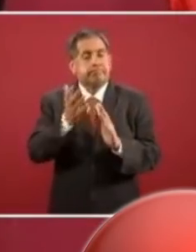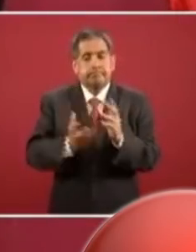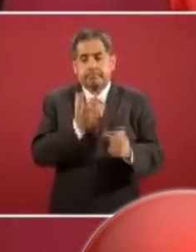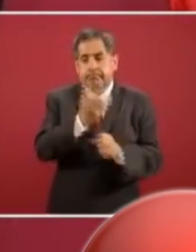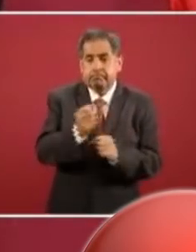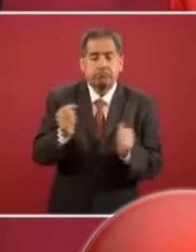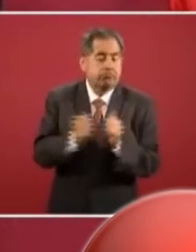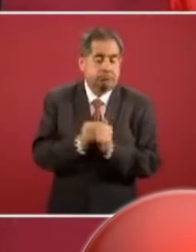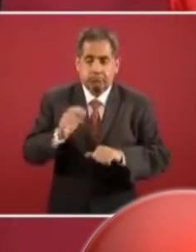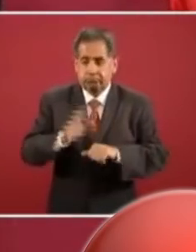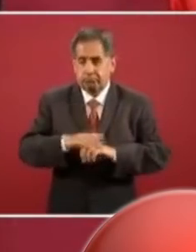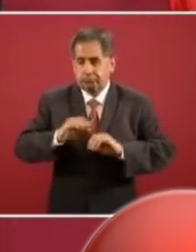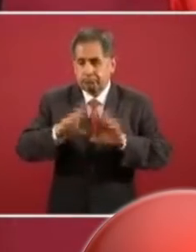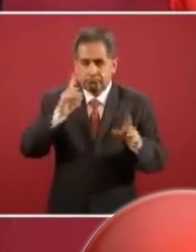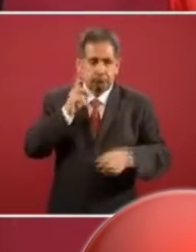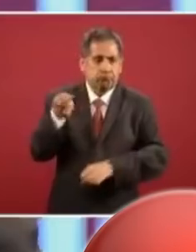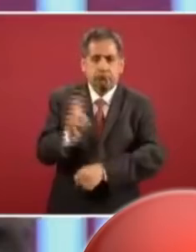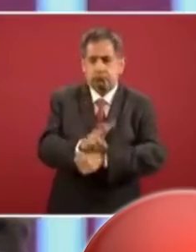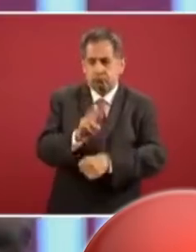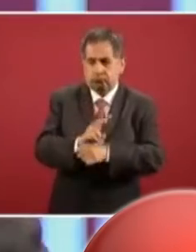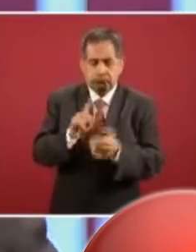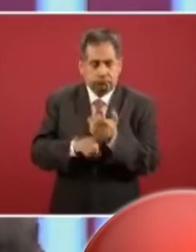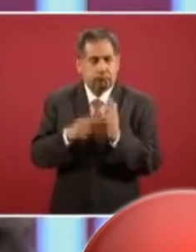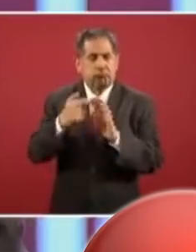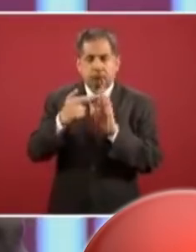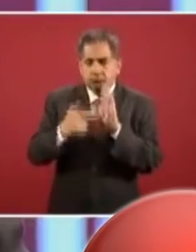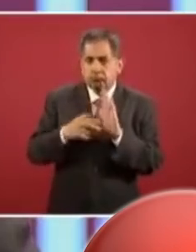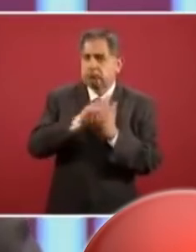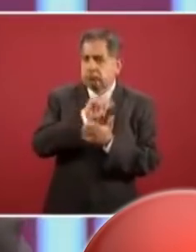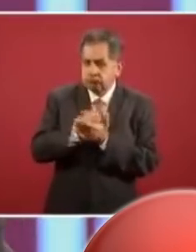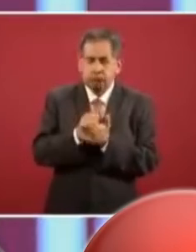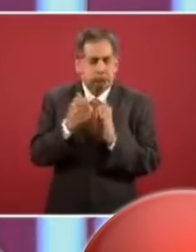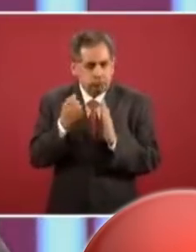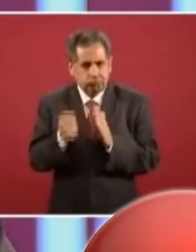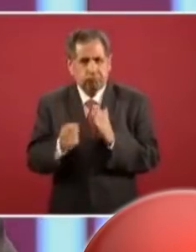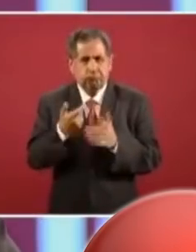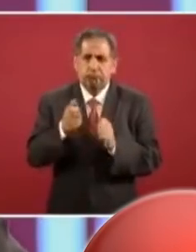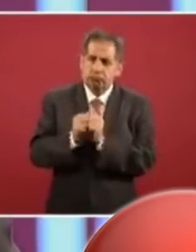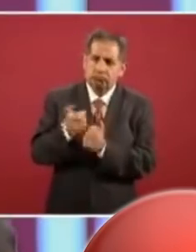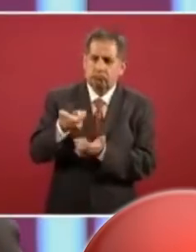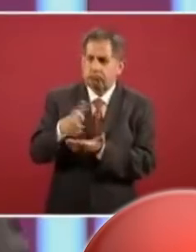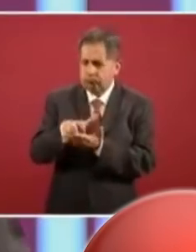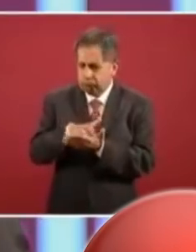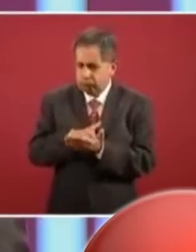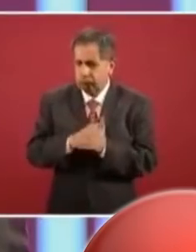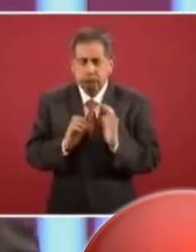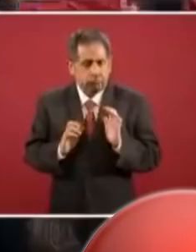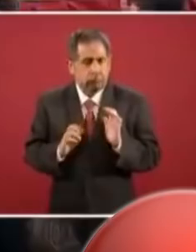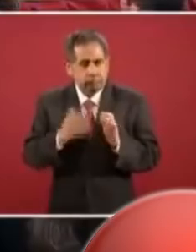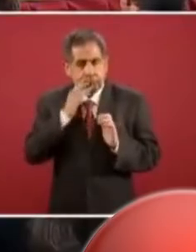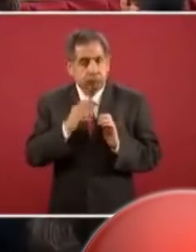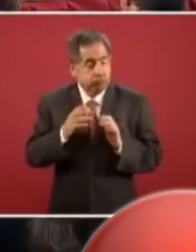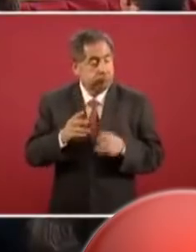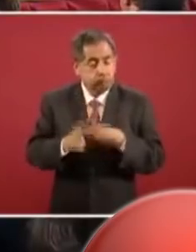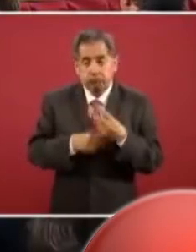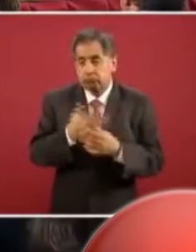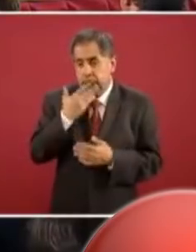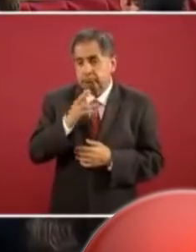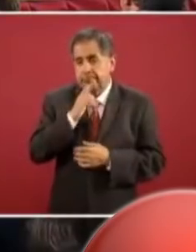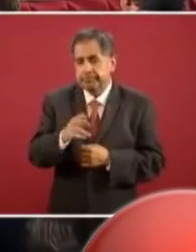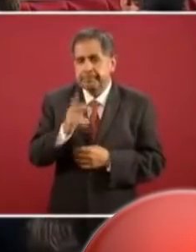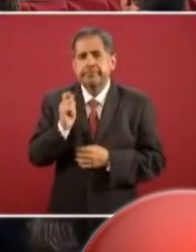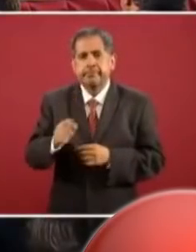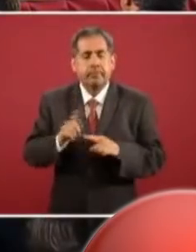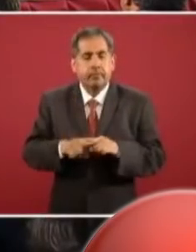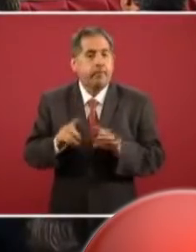con observancia de la ley, con disciplina, con rigor, con austeridad, y hemos logrado extraordinarios resultados.